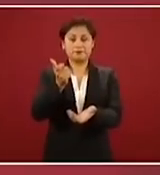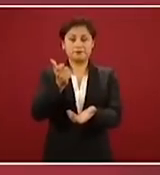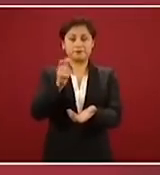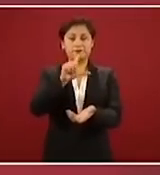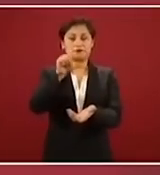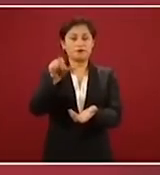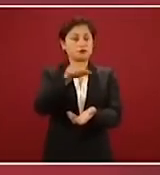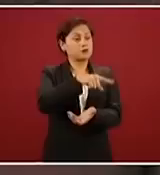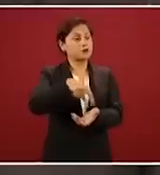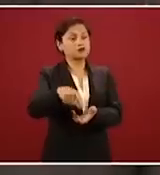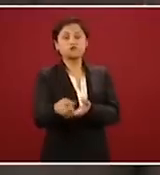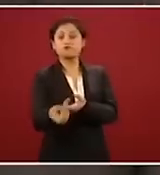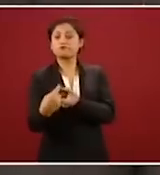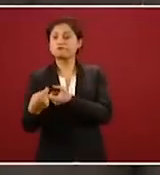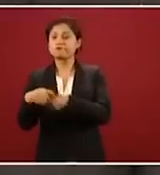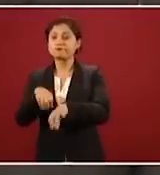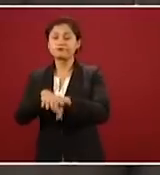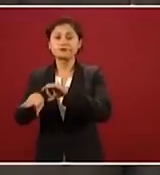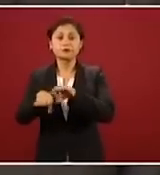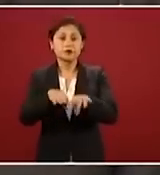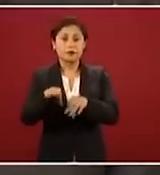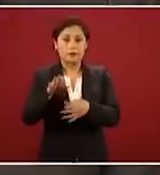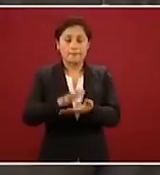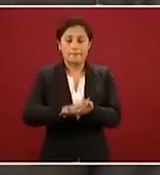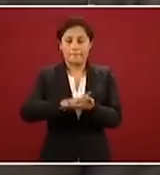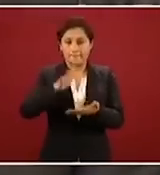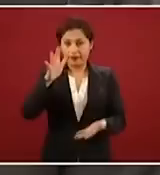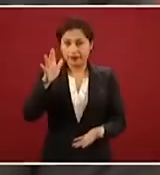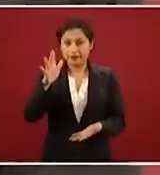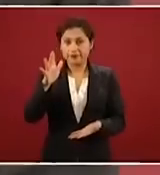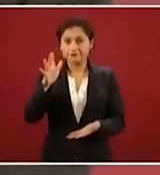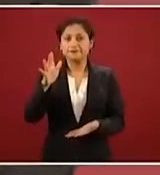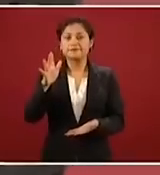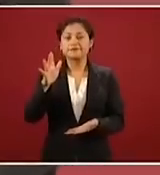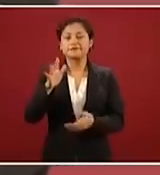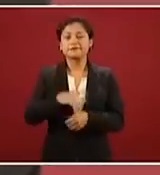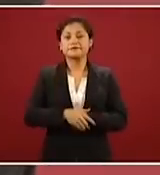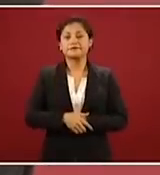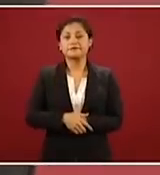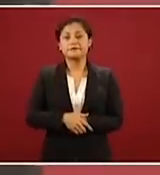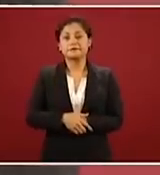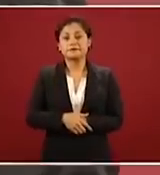generan fuentes de trabajo, se le da